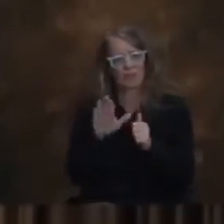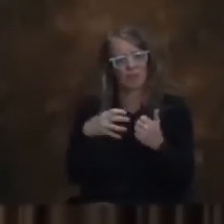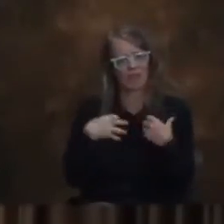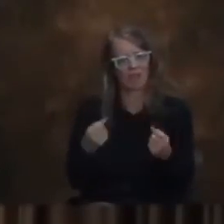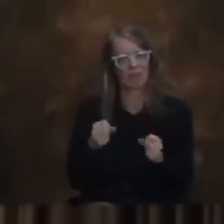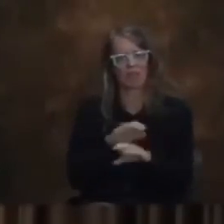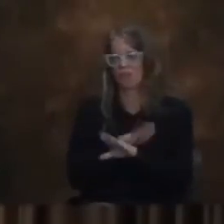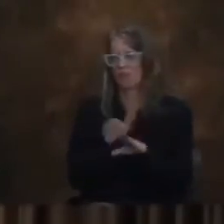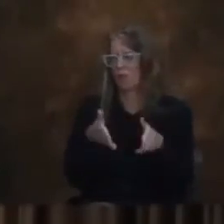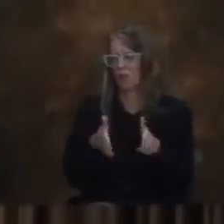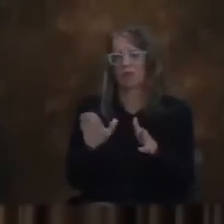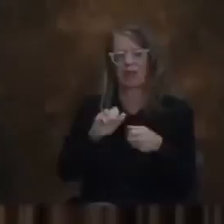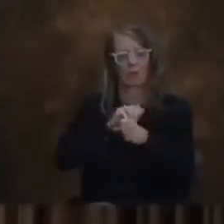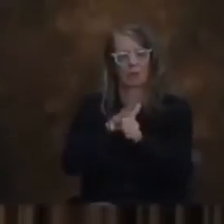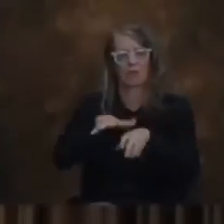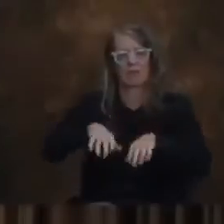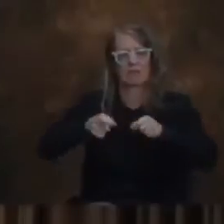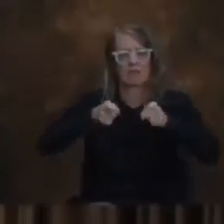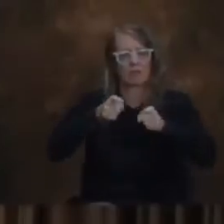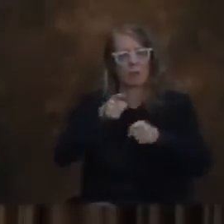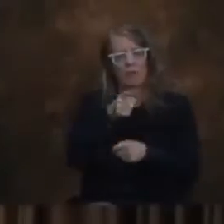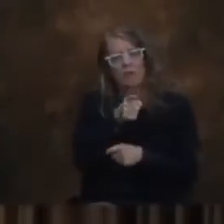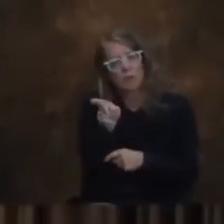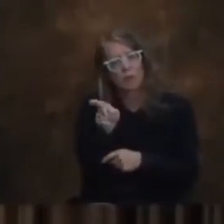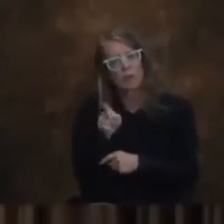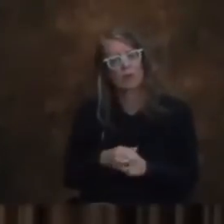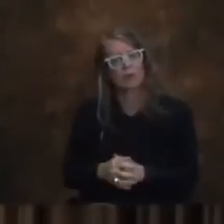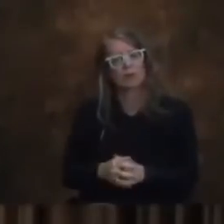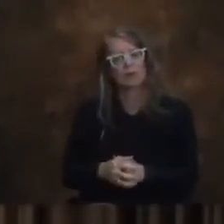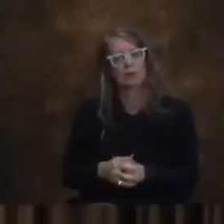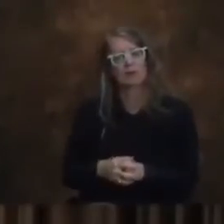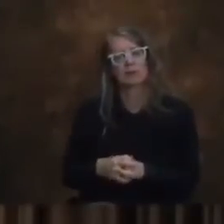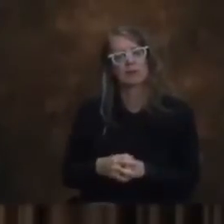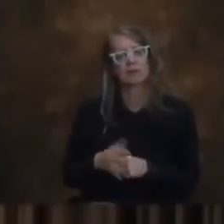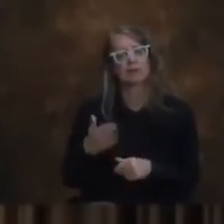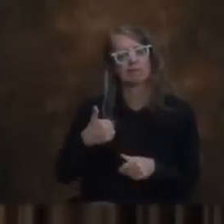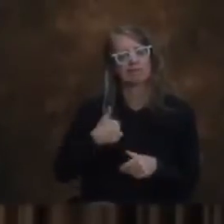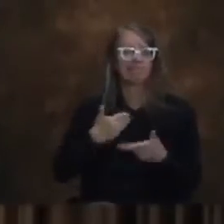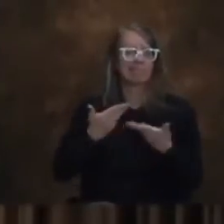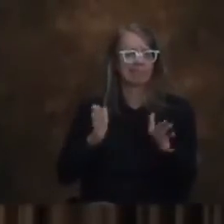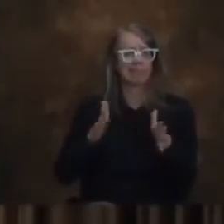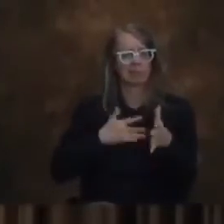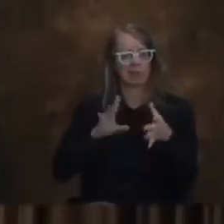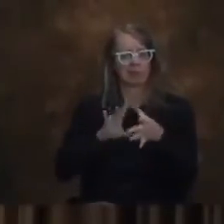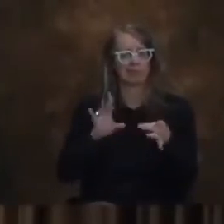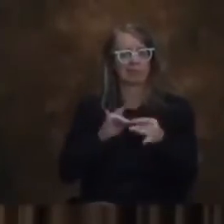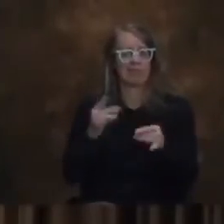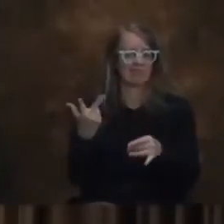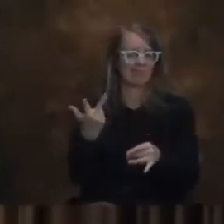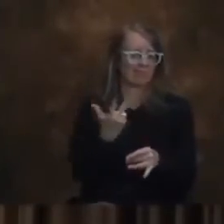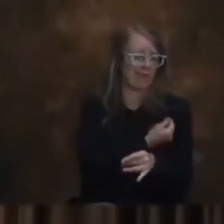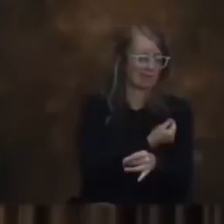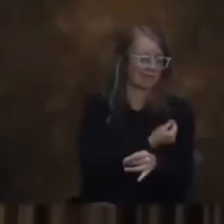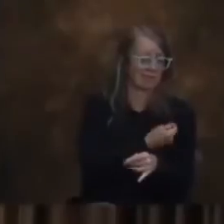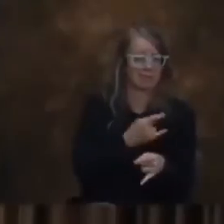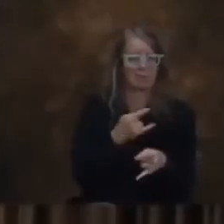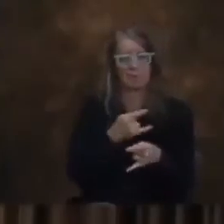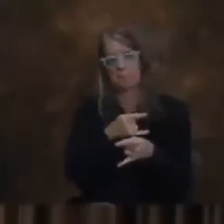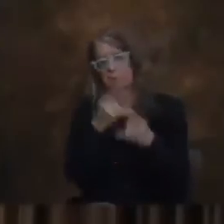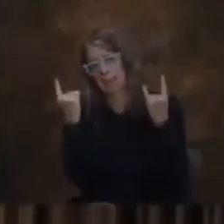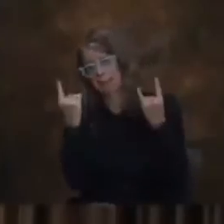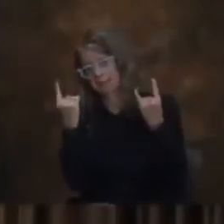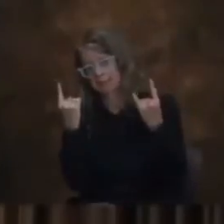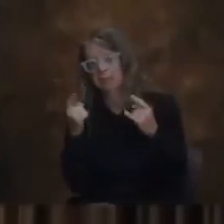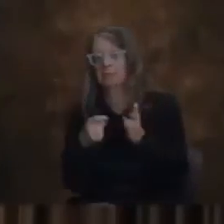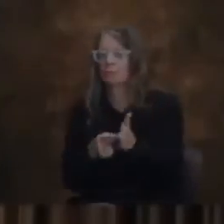el riesgo con su salud no permite que como 19 toma control de usted voy a decir vacunarse y póngala